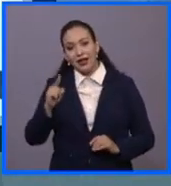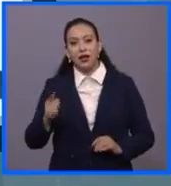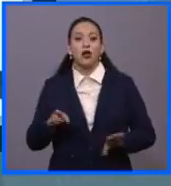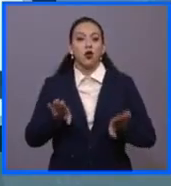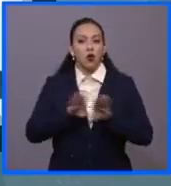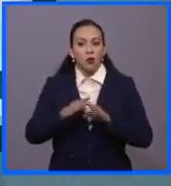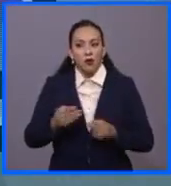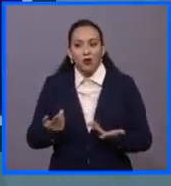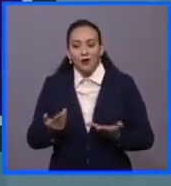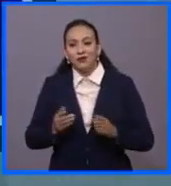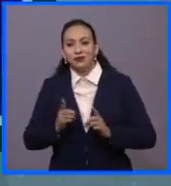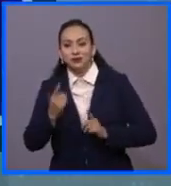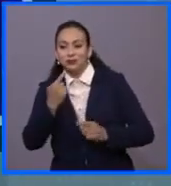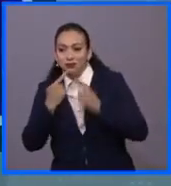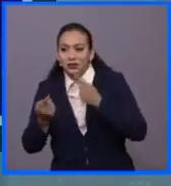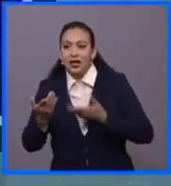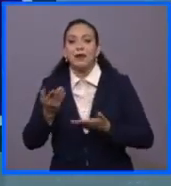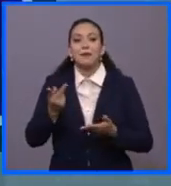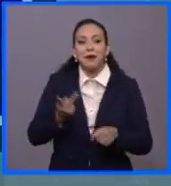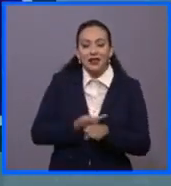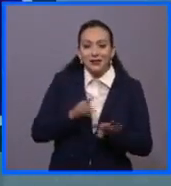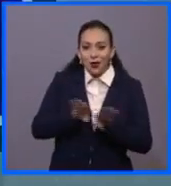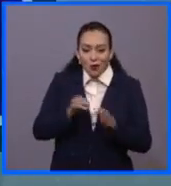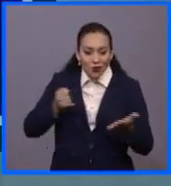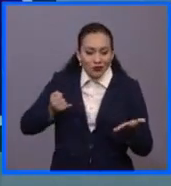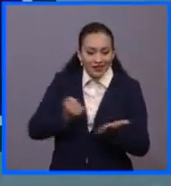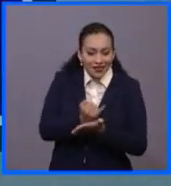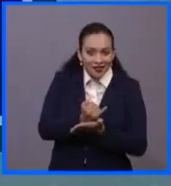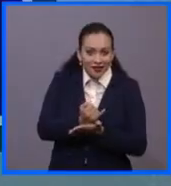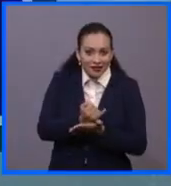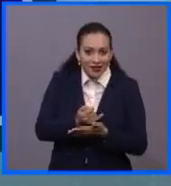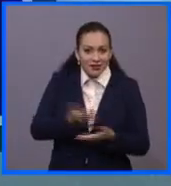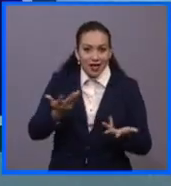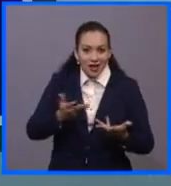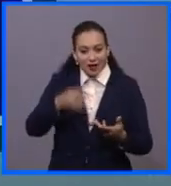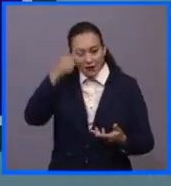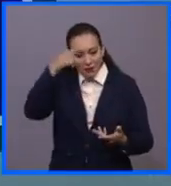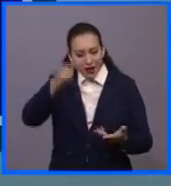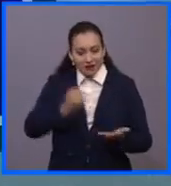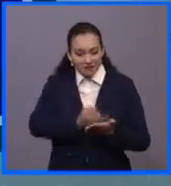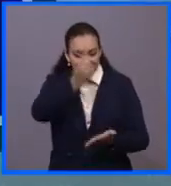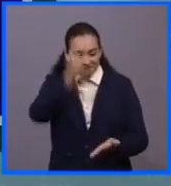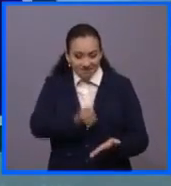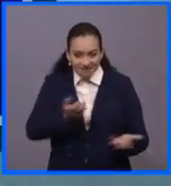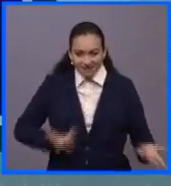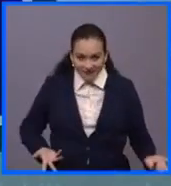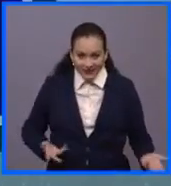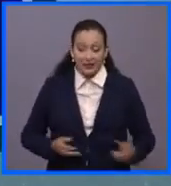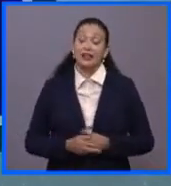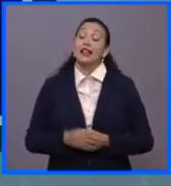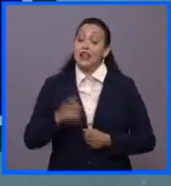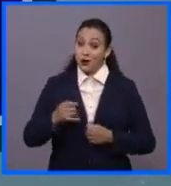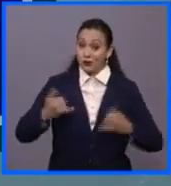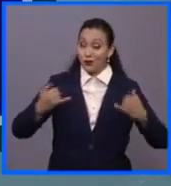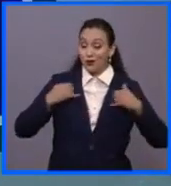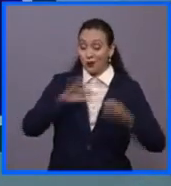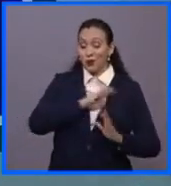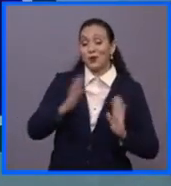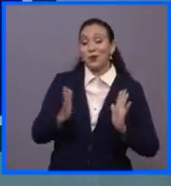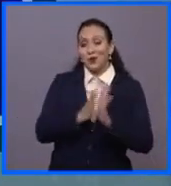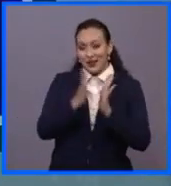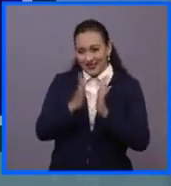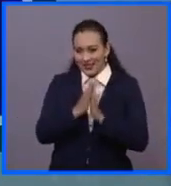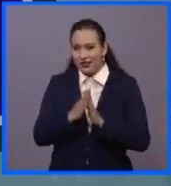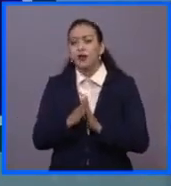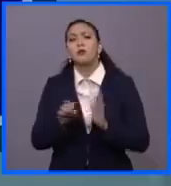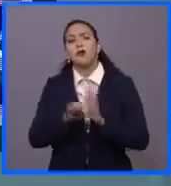y discutir una sentencia. Lo anterior, se indicó, contribuye al reforzamiento de los conocimientos de los jóvenes en temas jurídicos